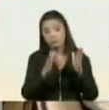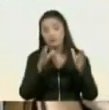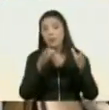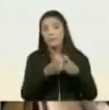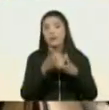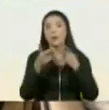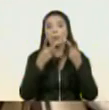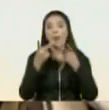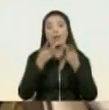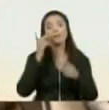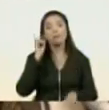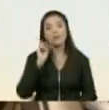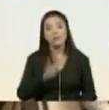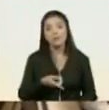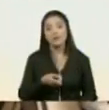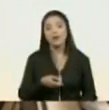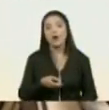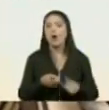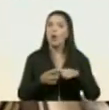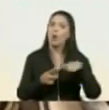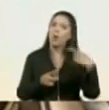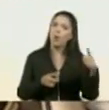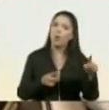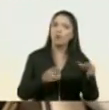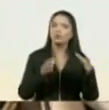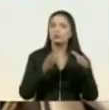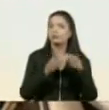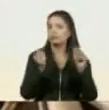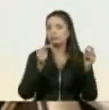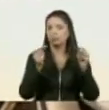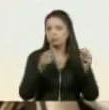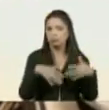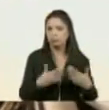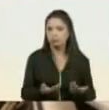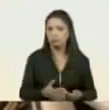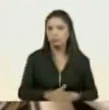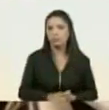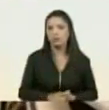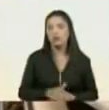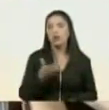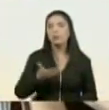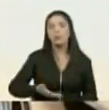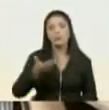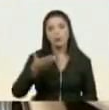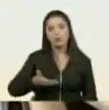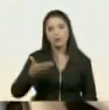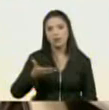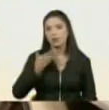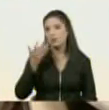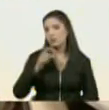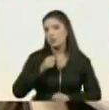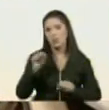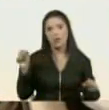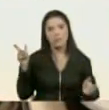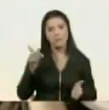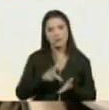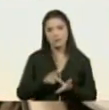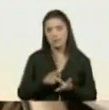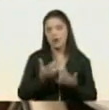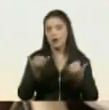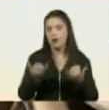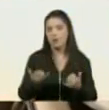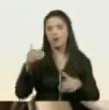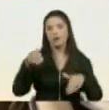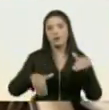políticos tendrían que estar en el proceso de revalidación, puesto y por cuanto no habían participado en eventos